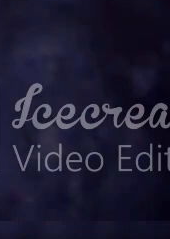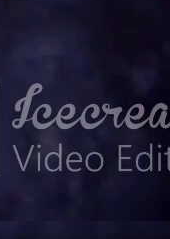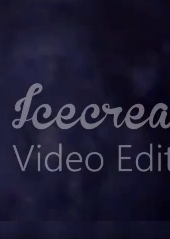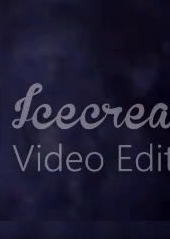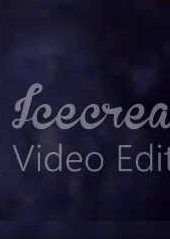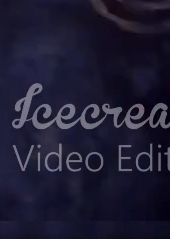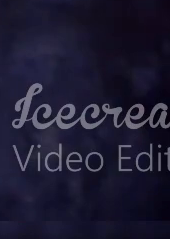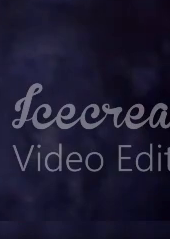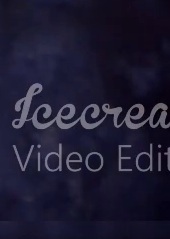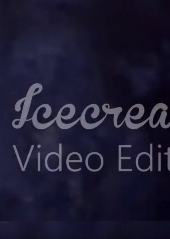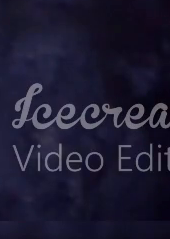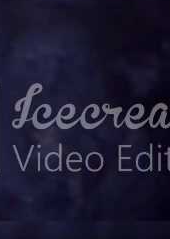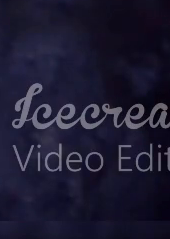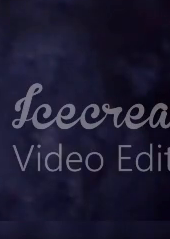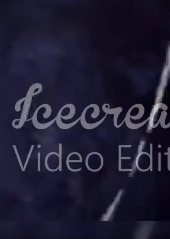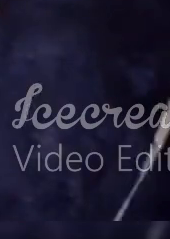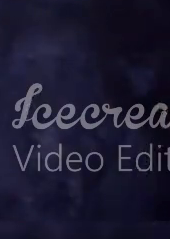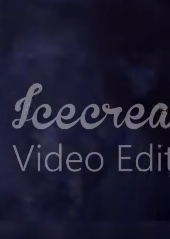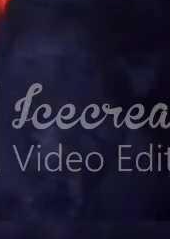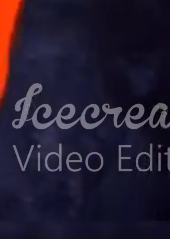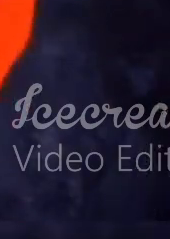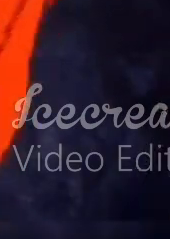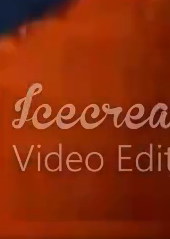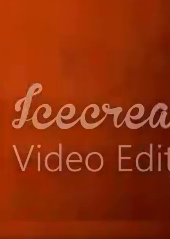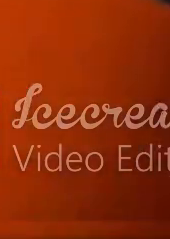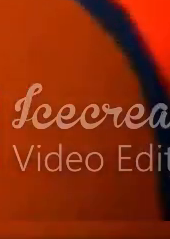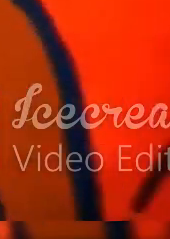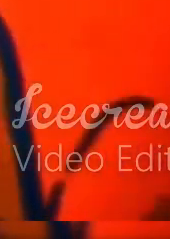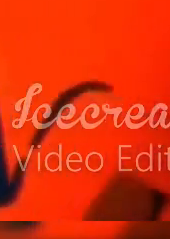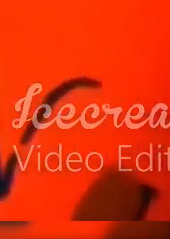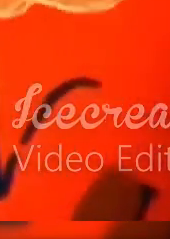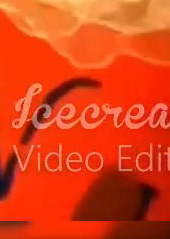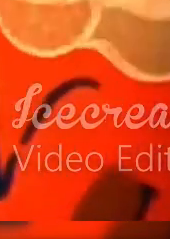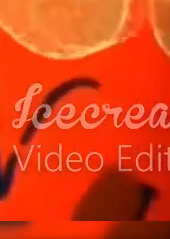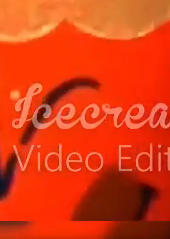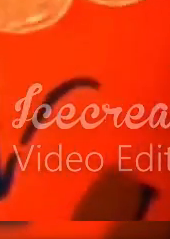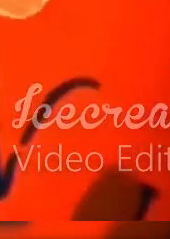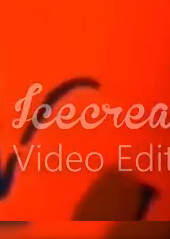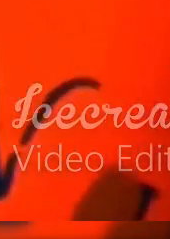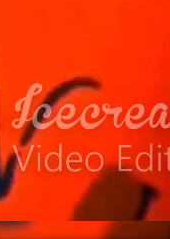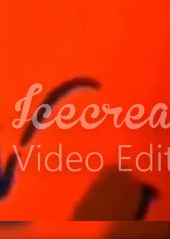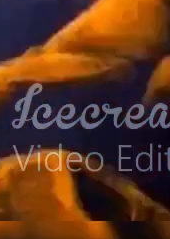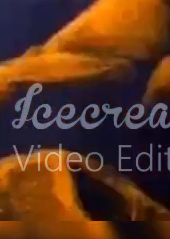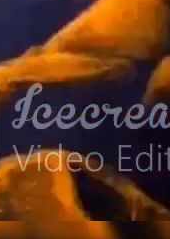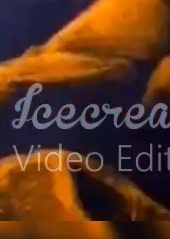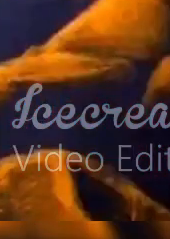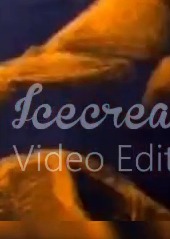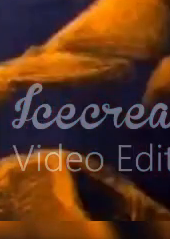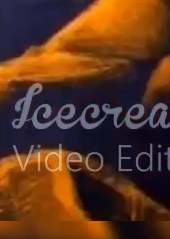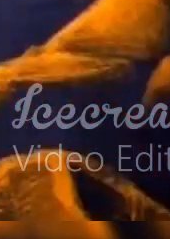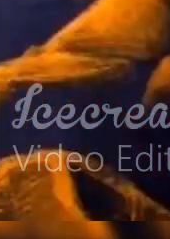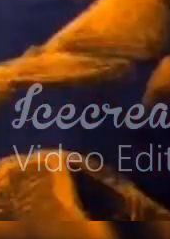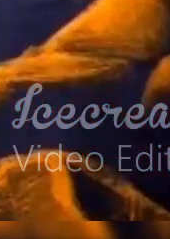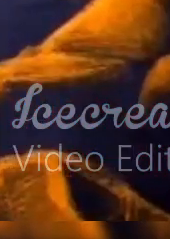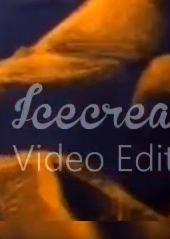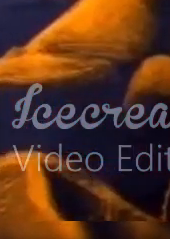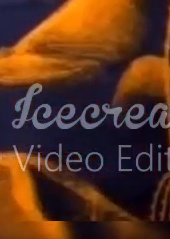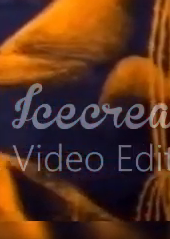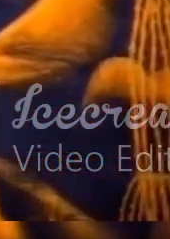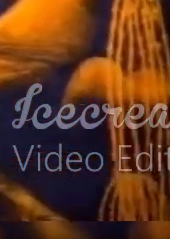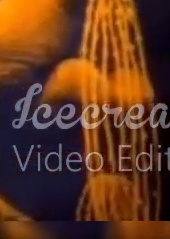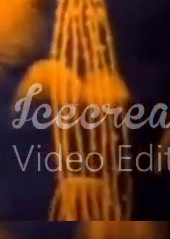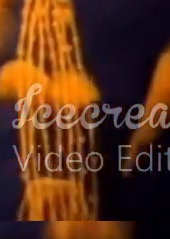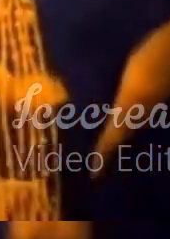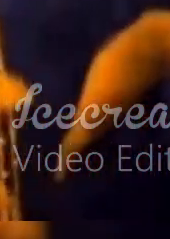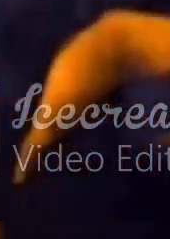wetuka manjepsa wana wepo obatano ka tebeha wamebam yeka pawaria atuchariak. Wanai huayes ukatoto eta